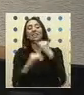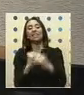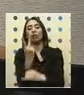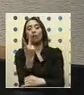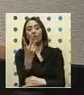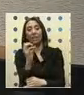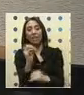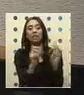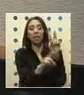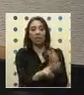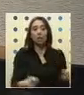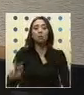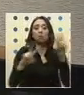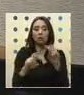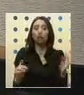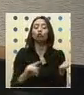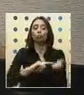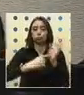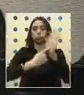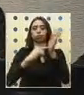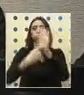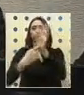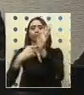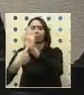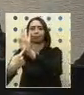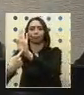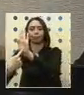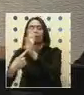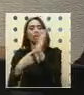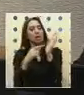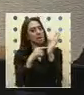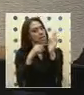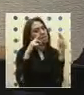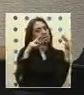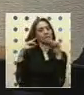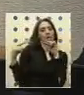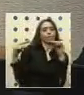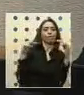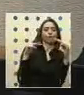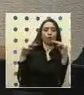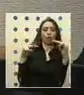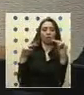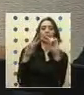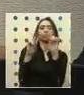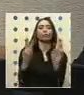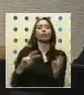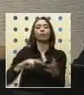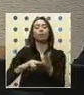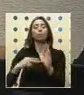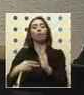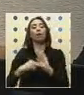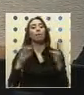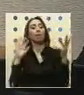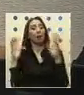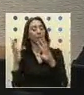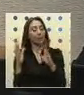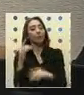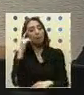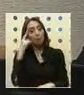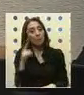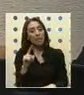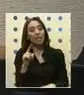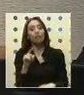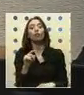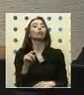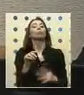investigaciones y publicaciones que desde distintos enfoques abordan la problemática ambiental. No obstante, solo en la